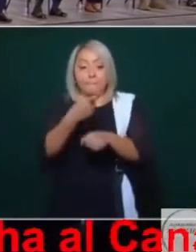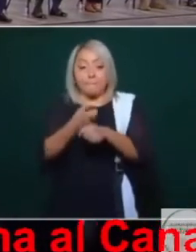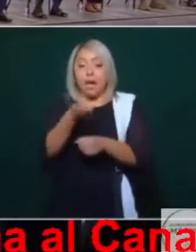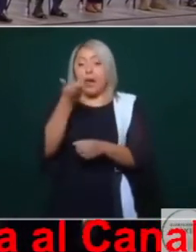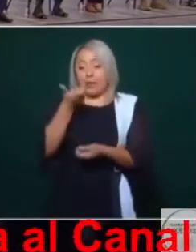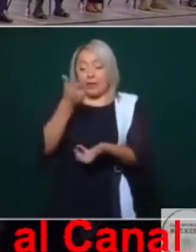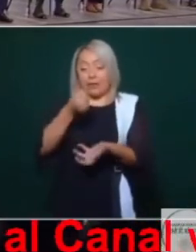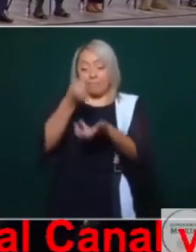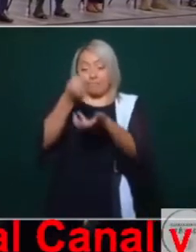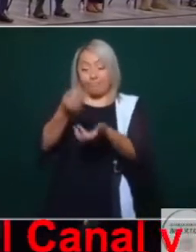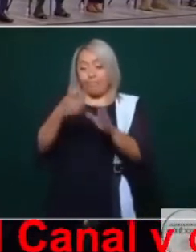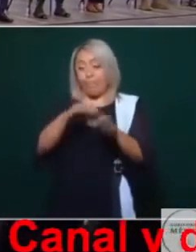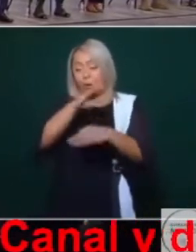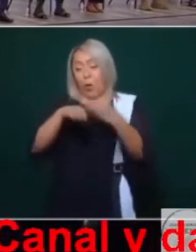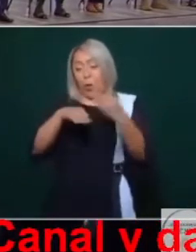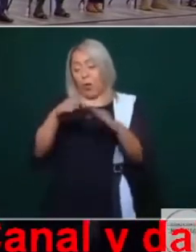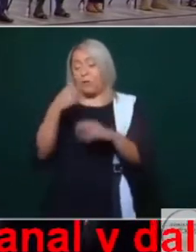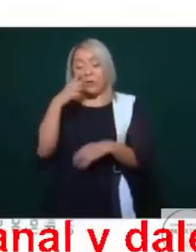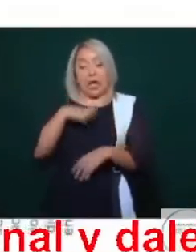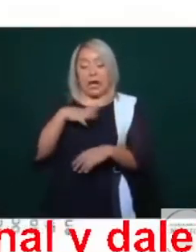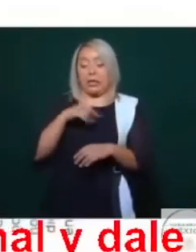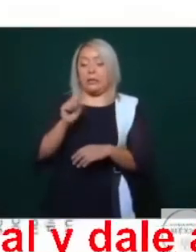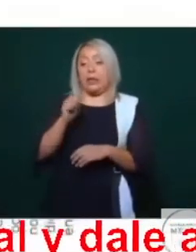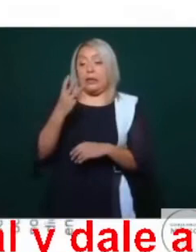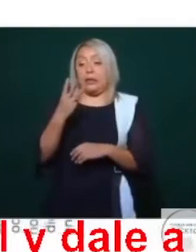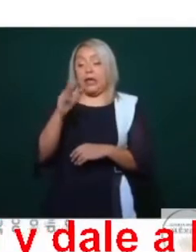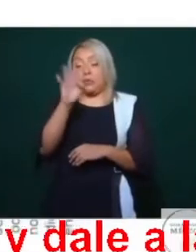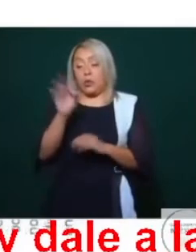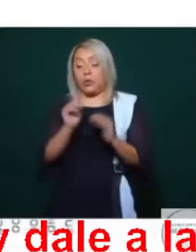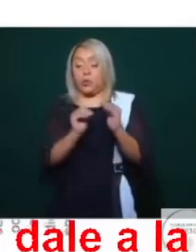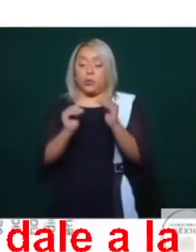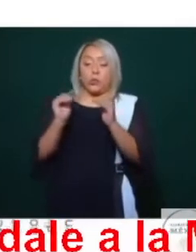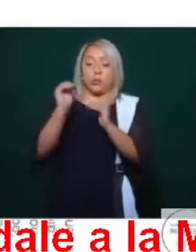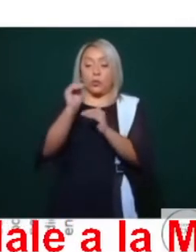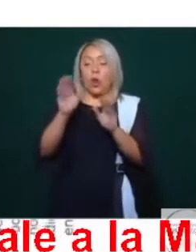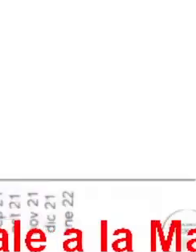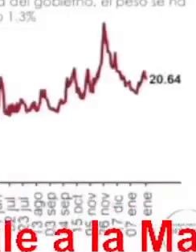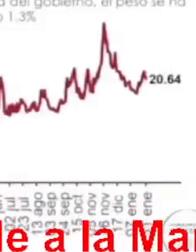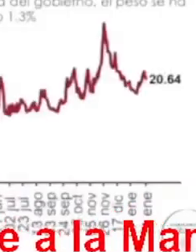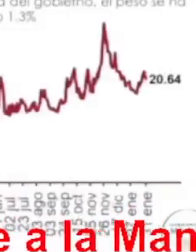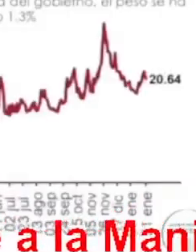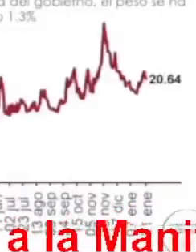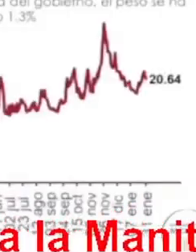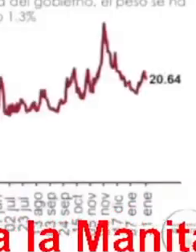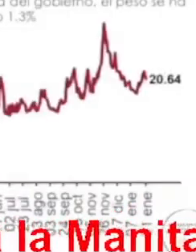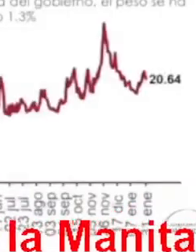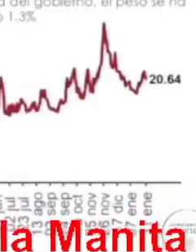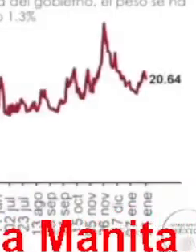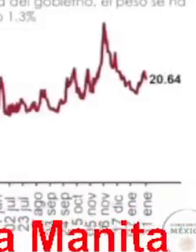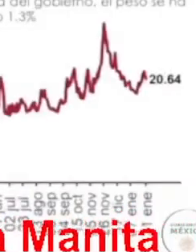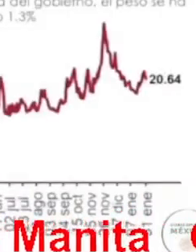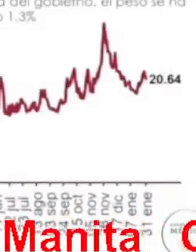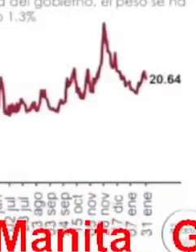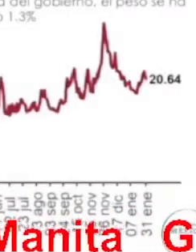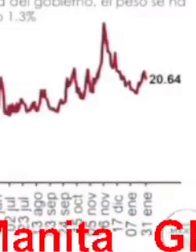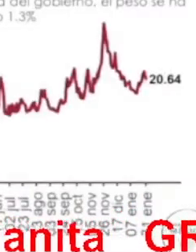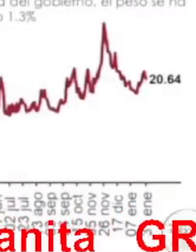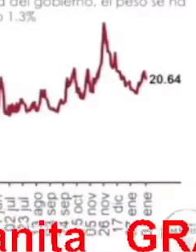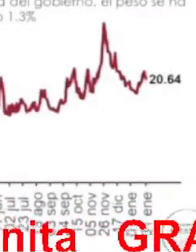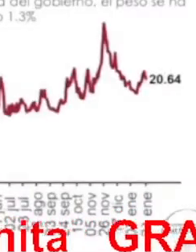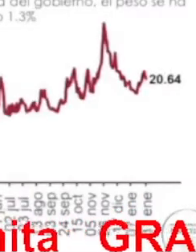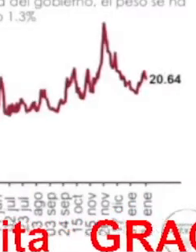aquí podemos ver que ha habido un incremento del 23 por ciento desde que llegamos al gobierno el tipo de cambio con respecto al dólar